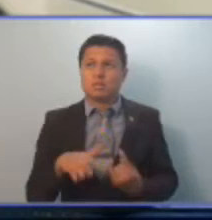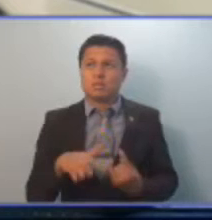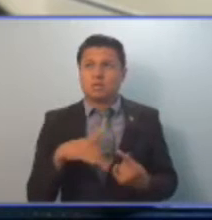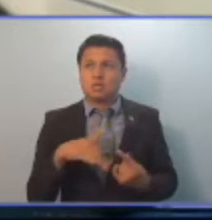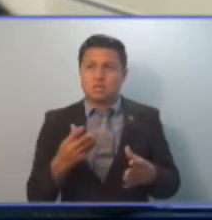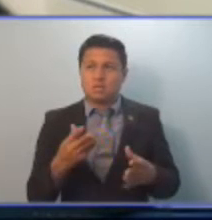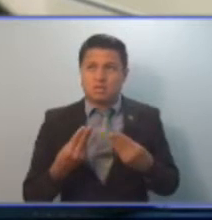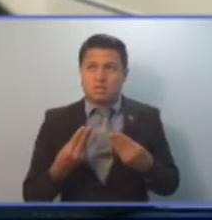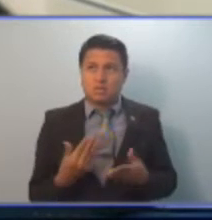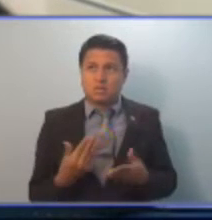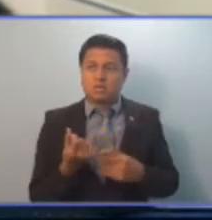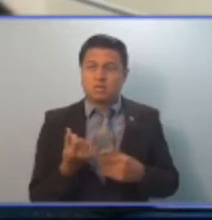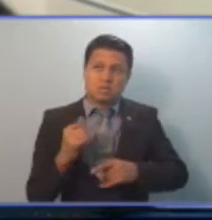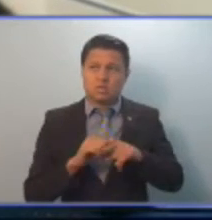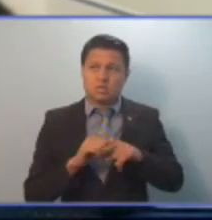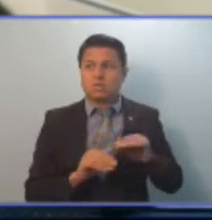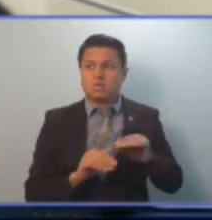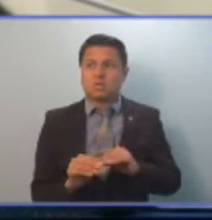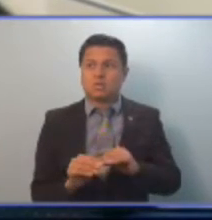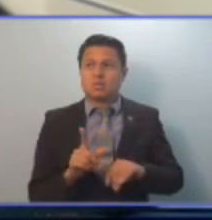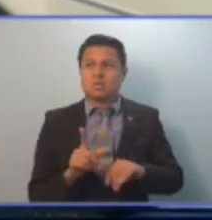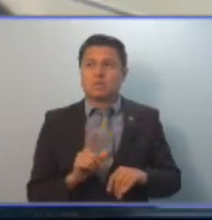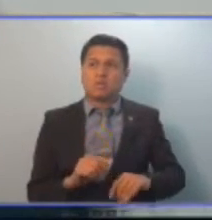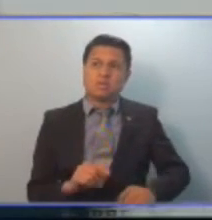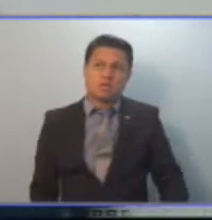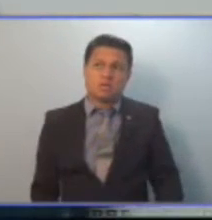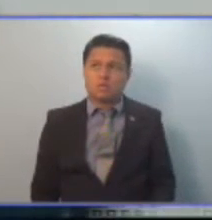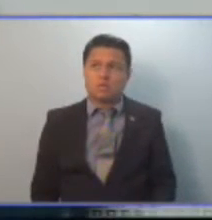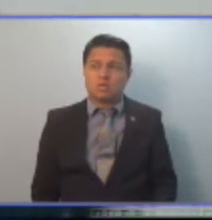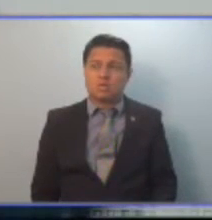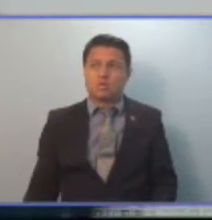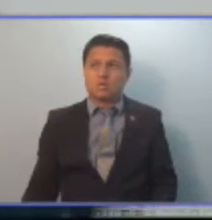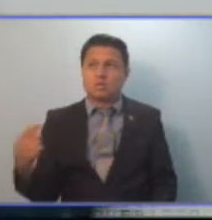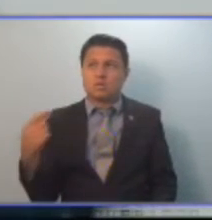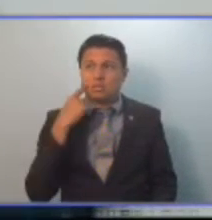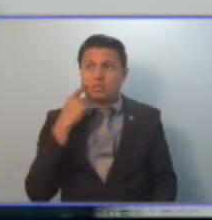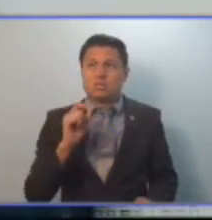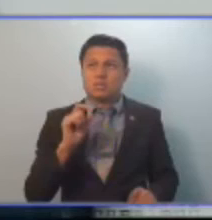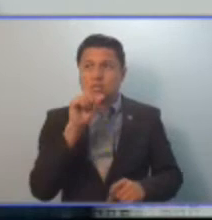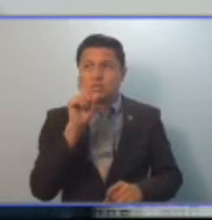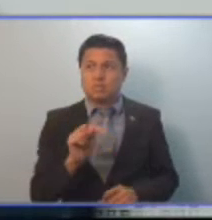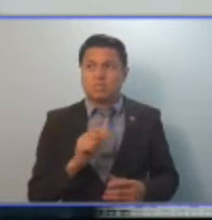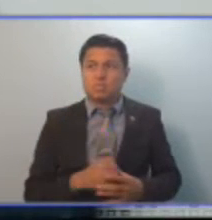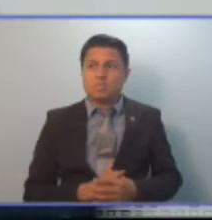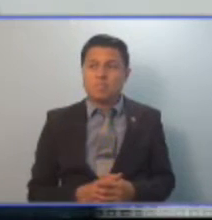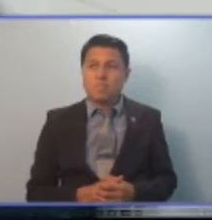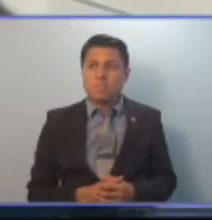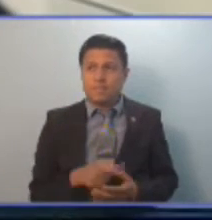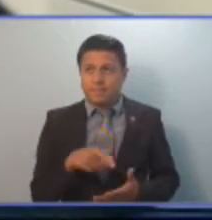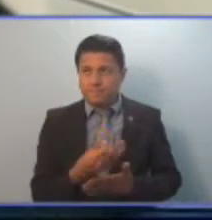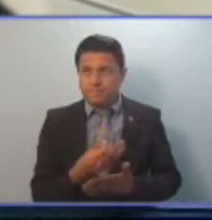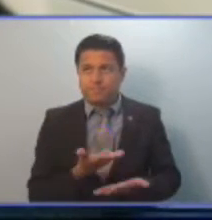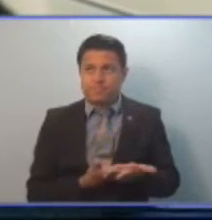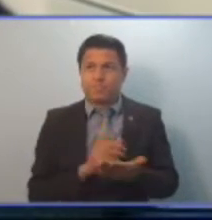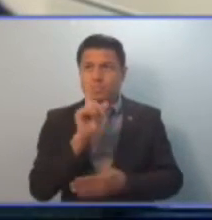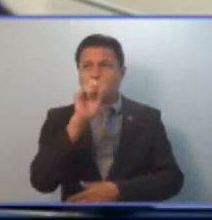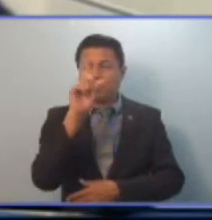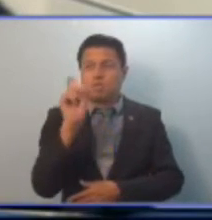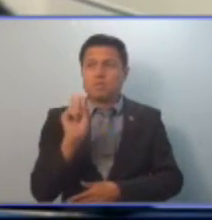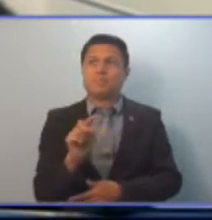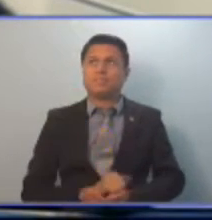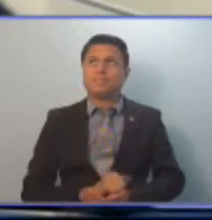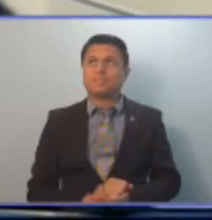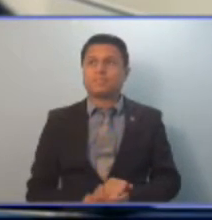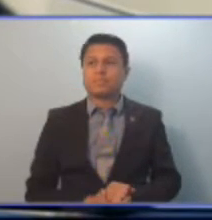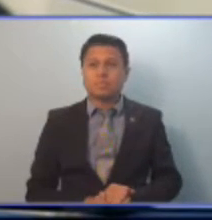estoy más que abusando de él, quería hacerle una pregunta que está acá planteada.